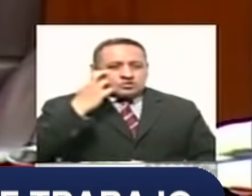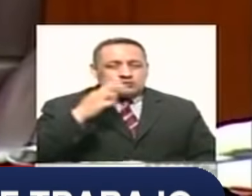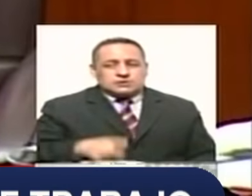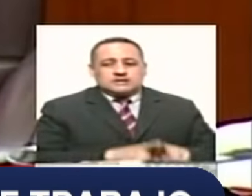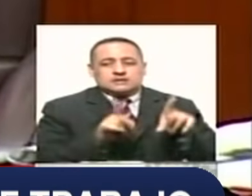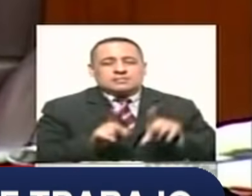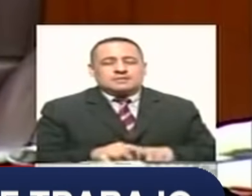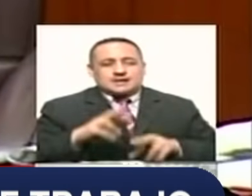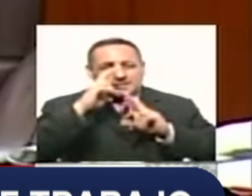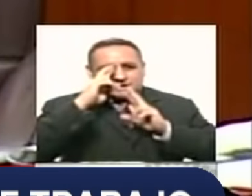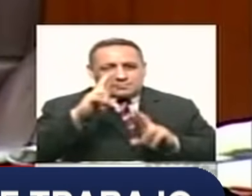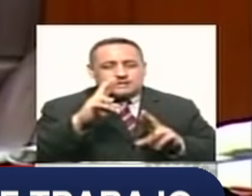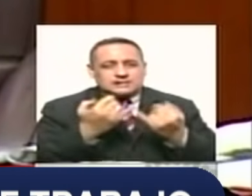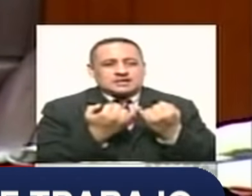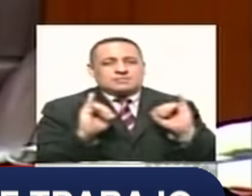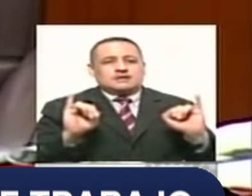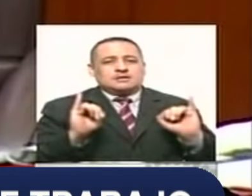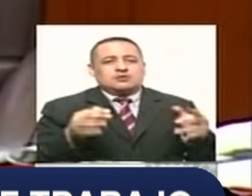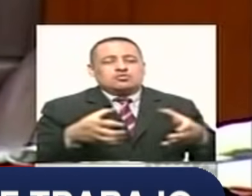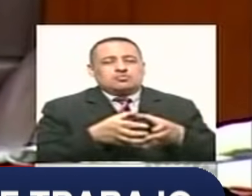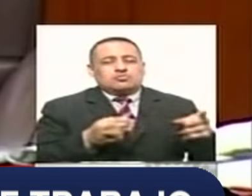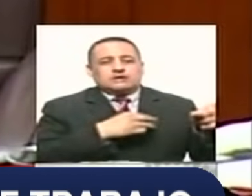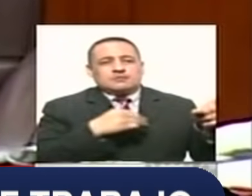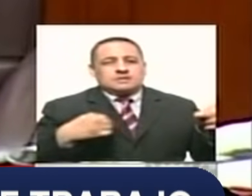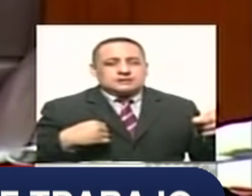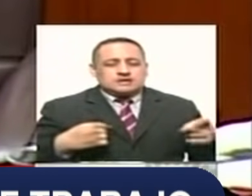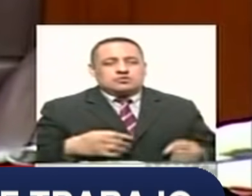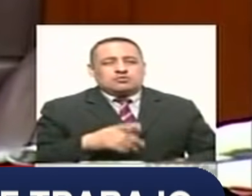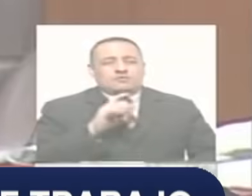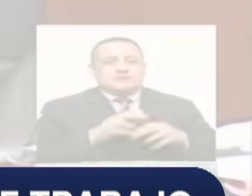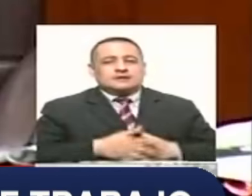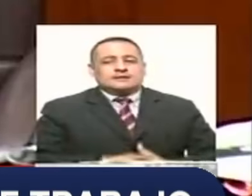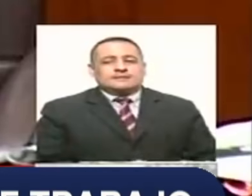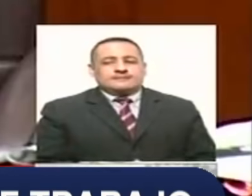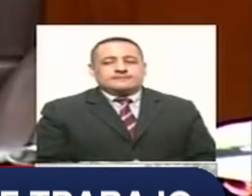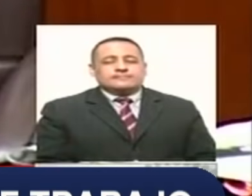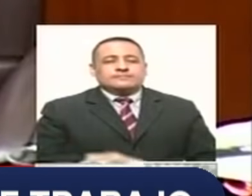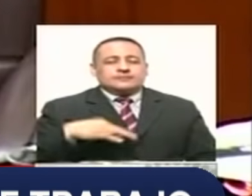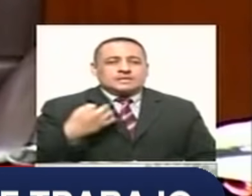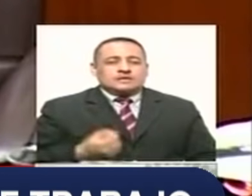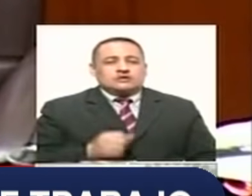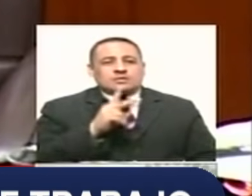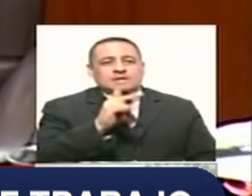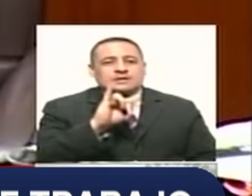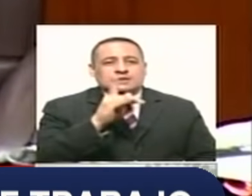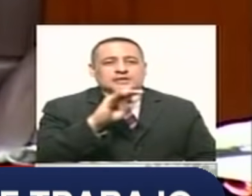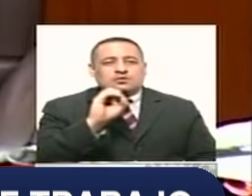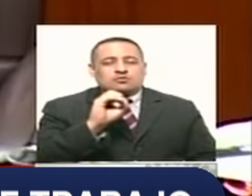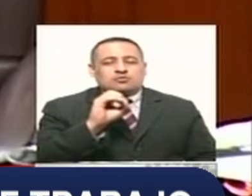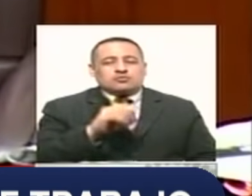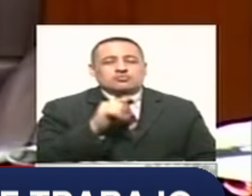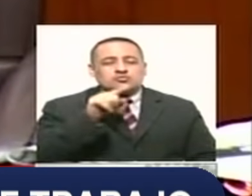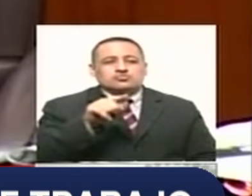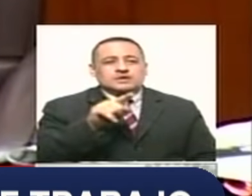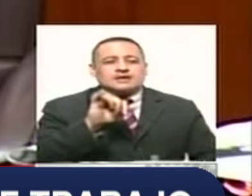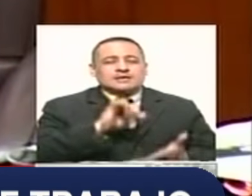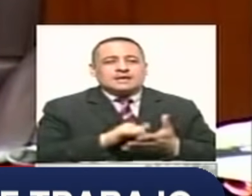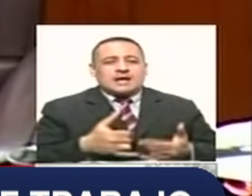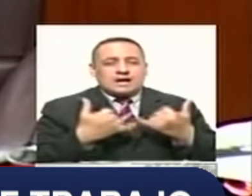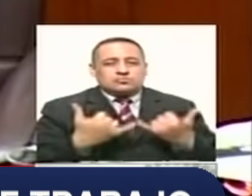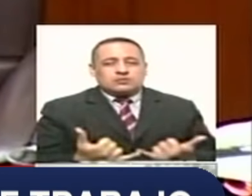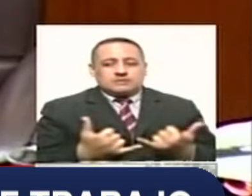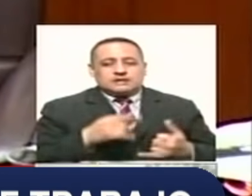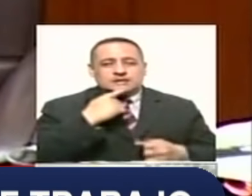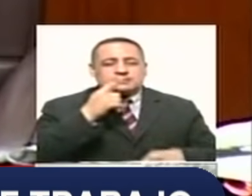y respete la independencia del Ministerio Público y del Poder Judicial. Señora Keiko Fujimori, usted que actualmente